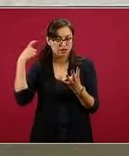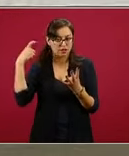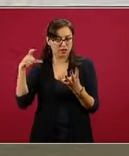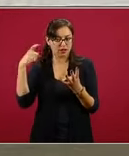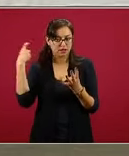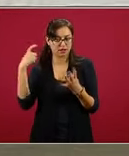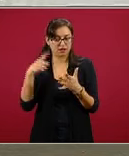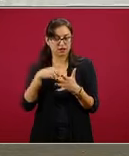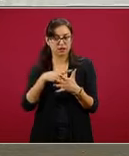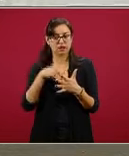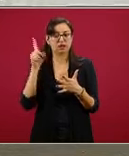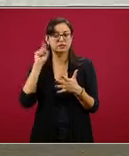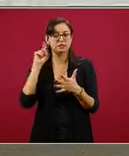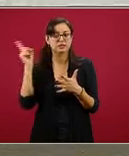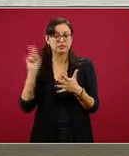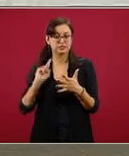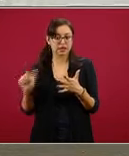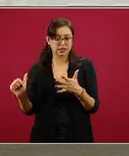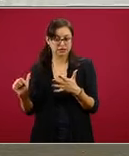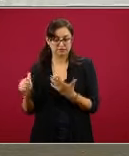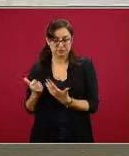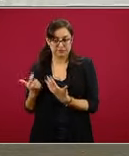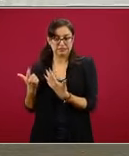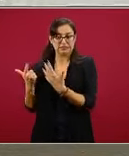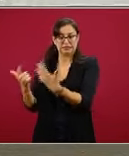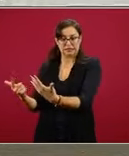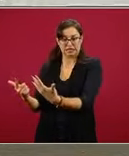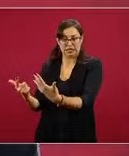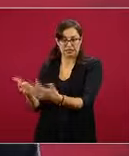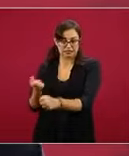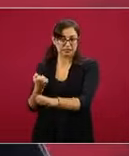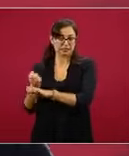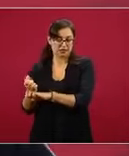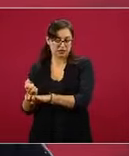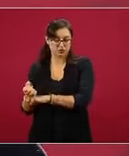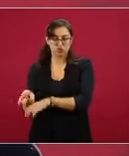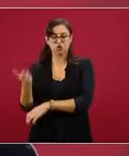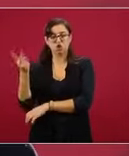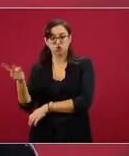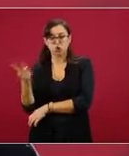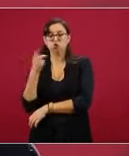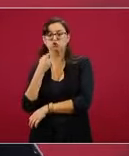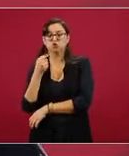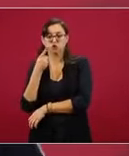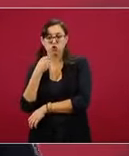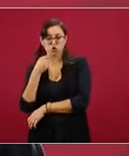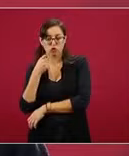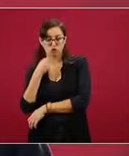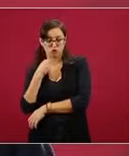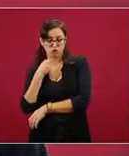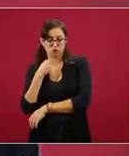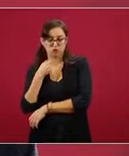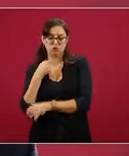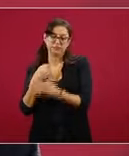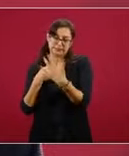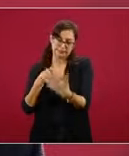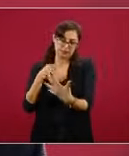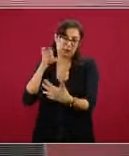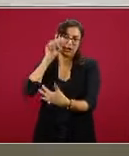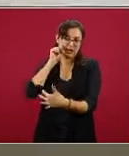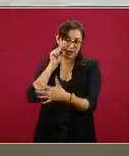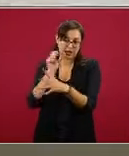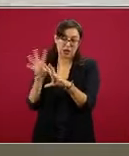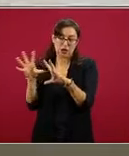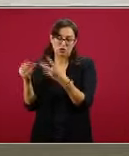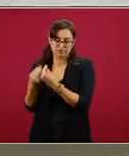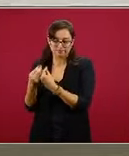y Zacatecas. Son las 7 entidades, sumadas a las 2 que están en rojo, que son Durango y Chihuahua, que tendrían esta tendencia.